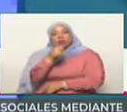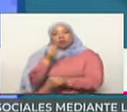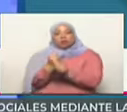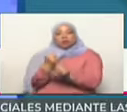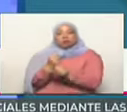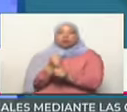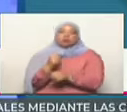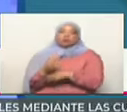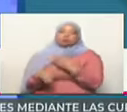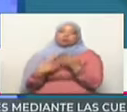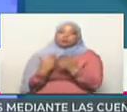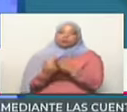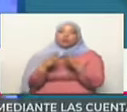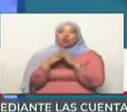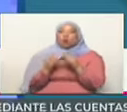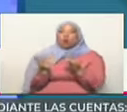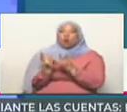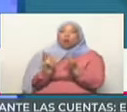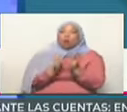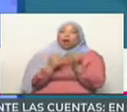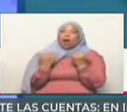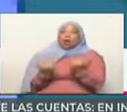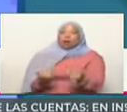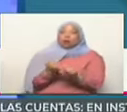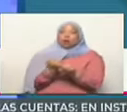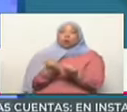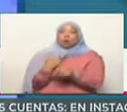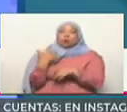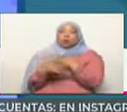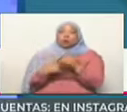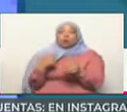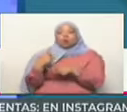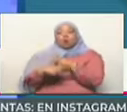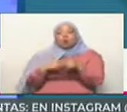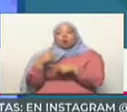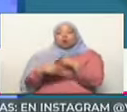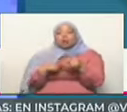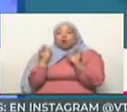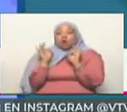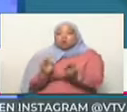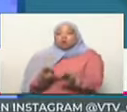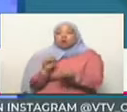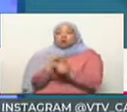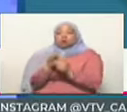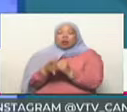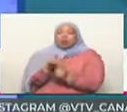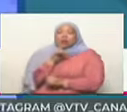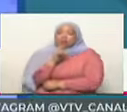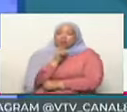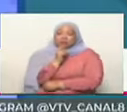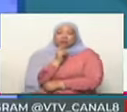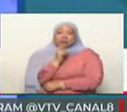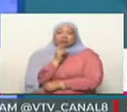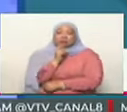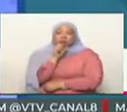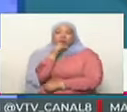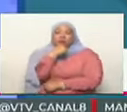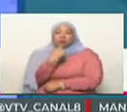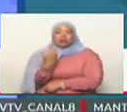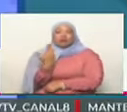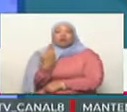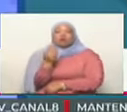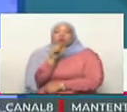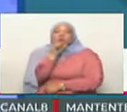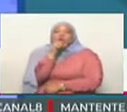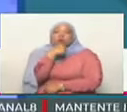Y bueno, todavía estábamos en el proceso más fuerte de la pandemia, y los abuelos lo que decían era,